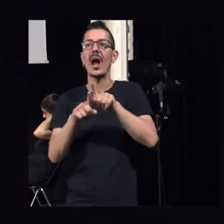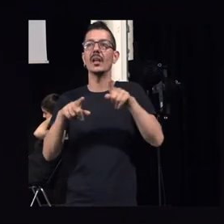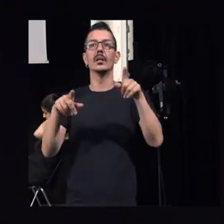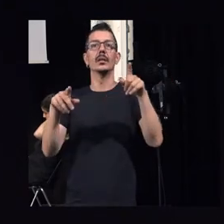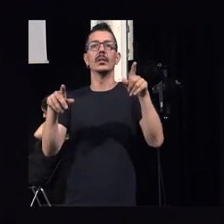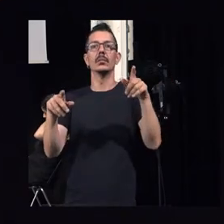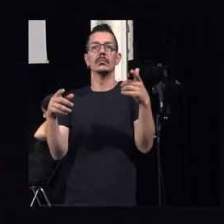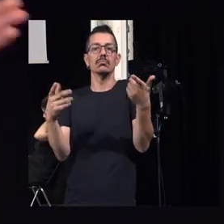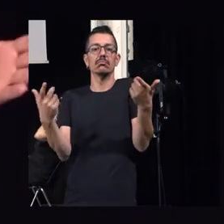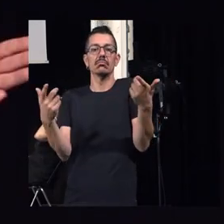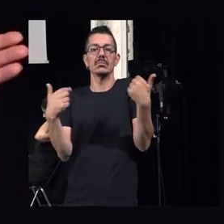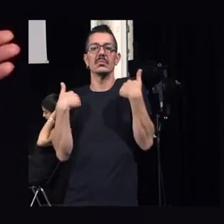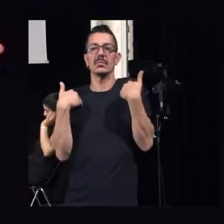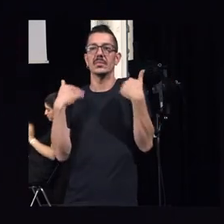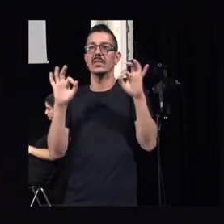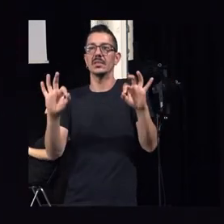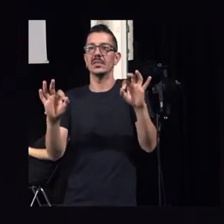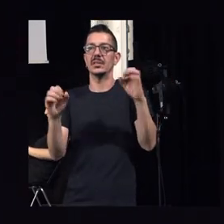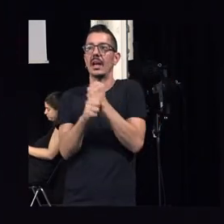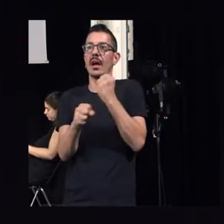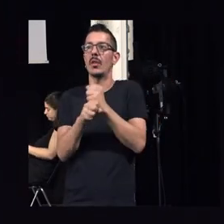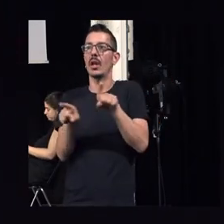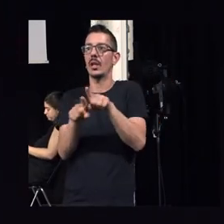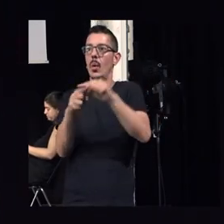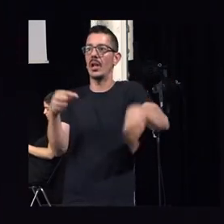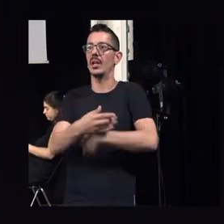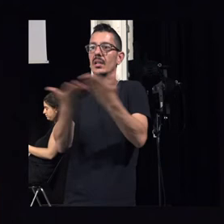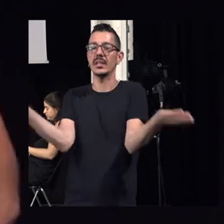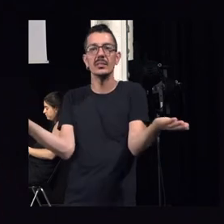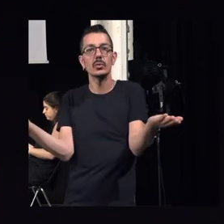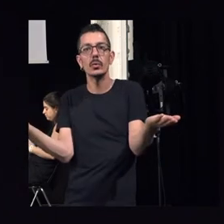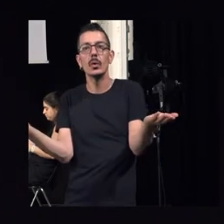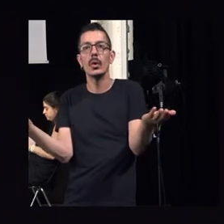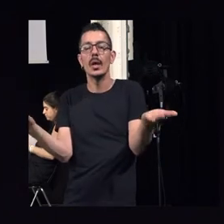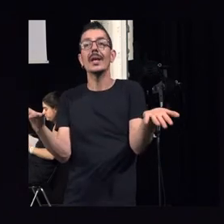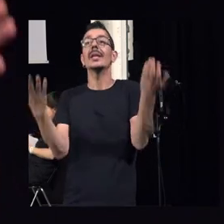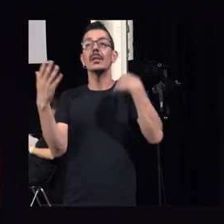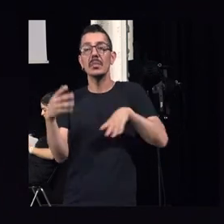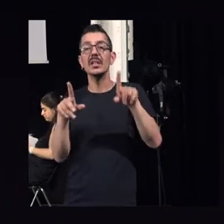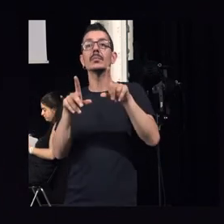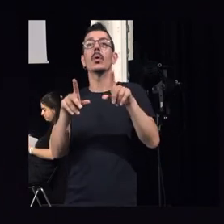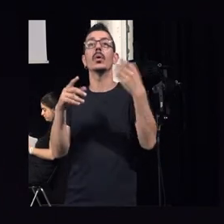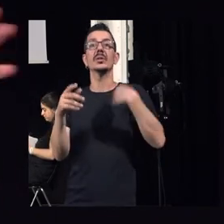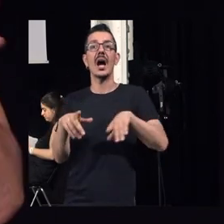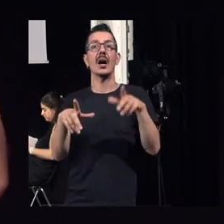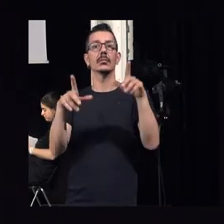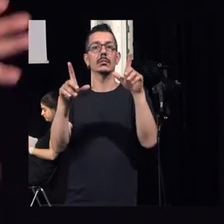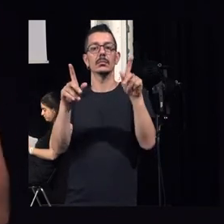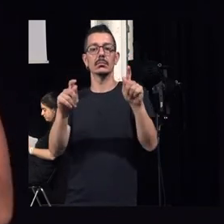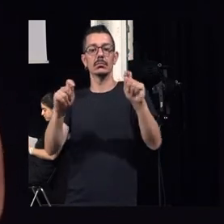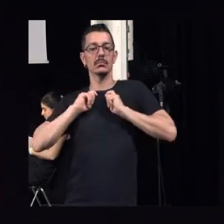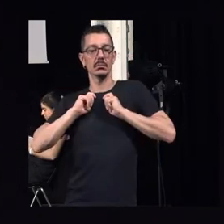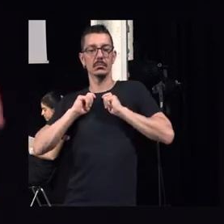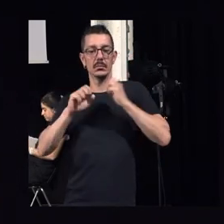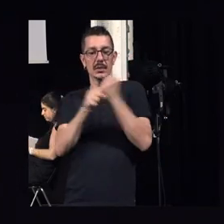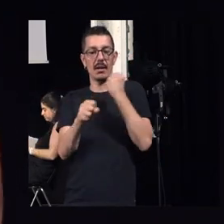trabajadoras como el resto de los demás, y a partir de ese estatus, de esa lectura social que da el trabajo